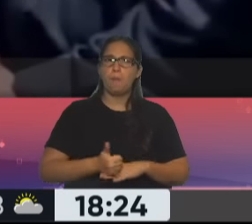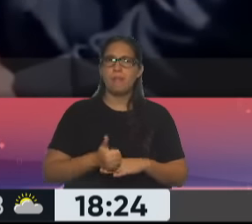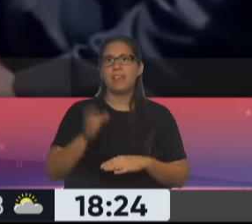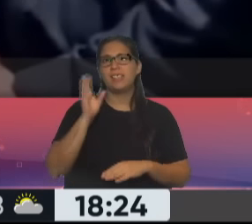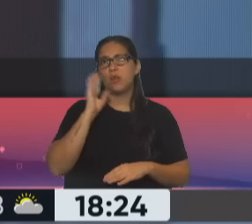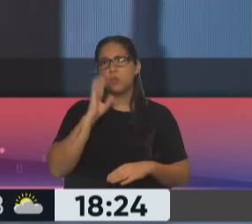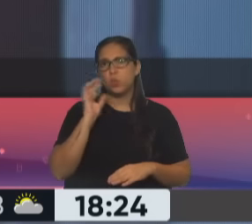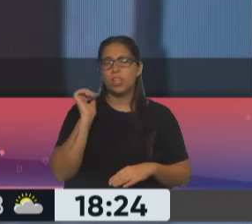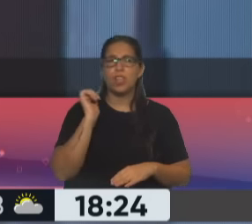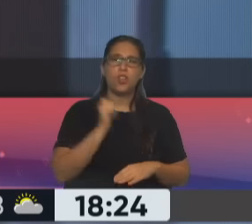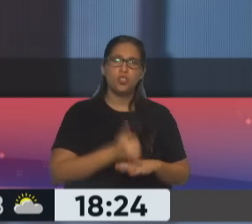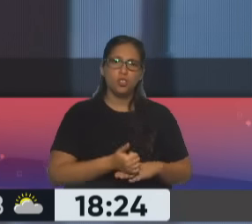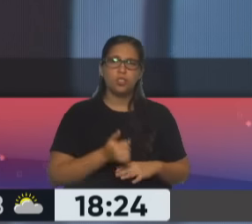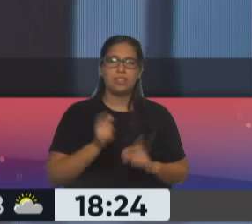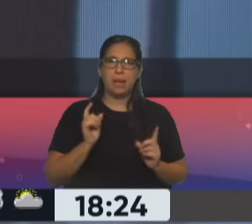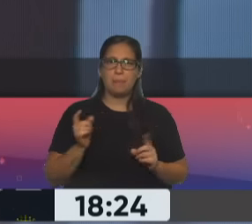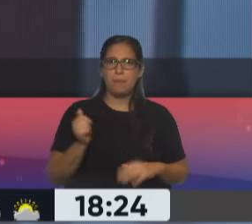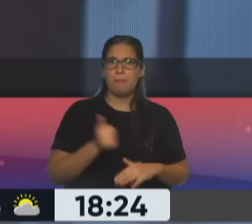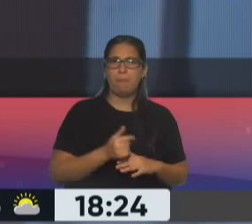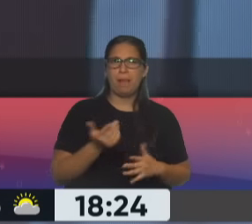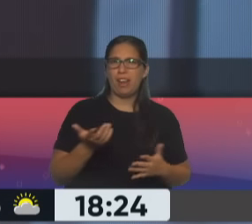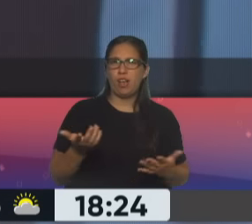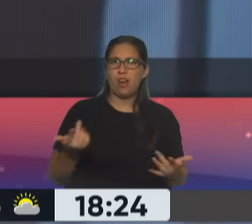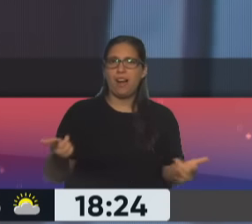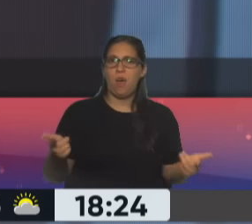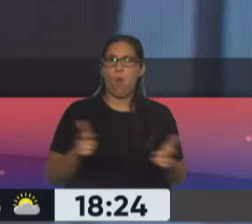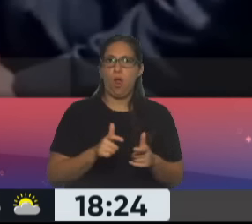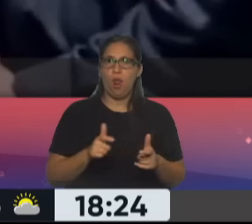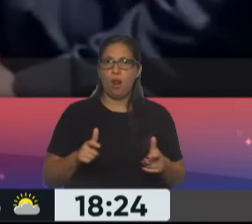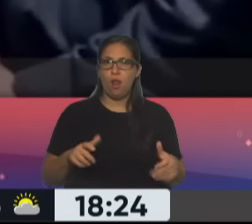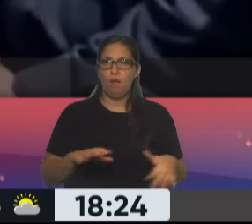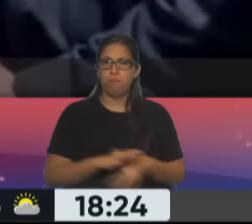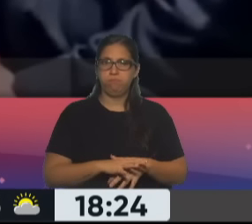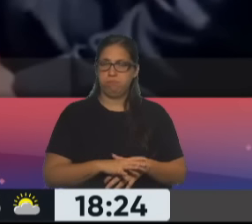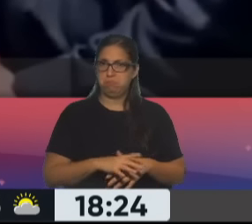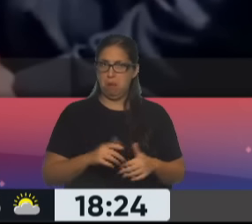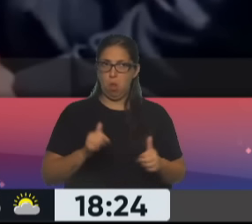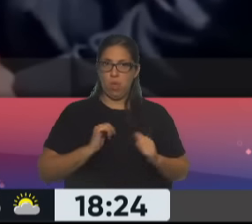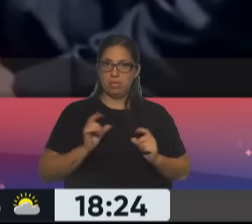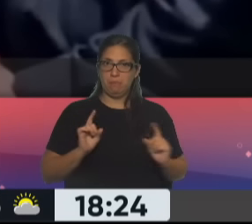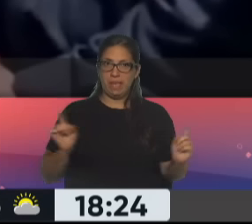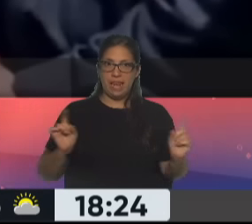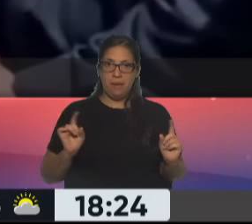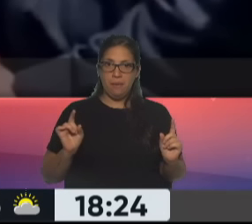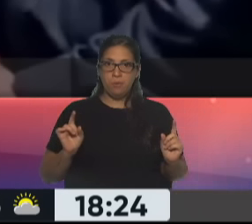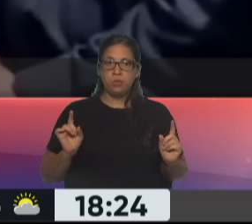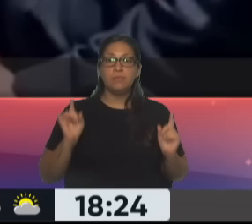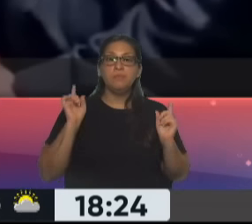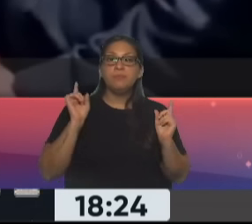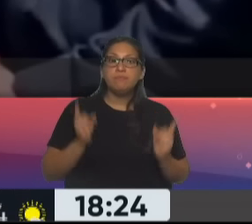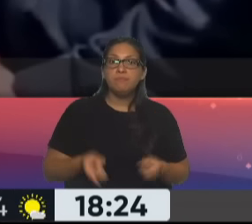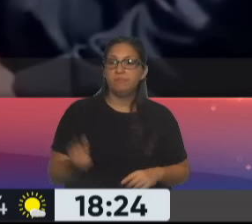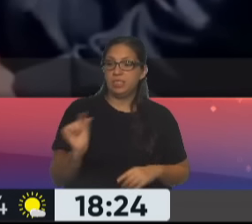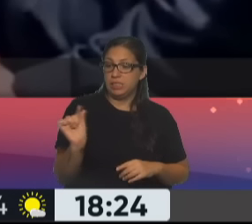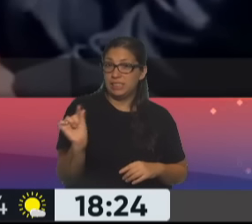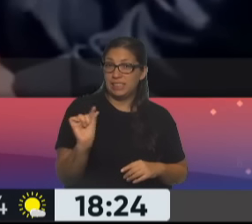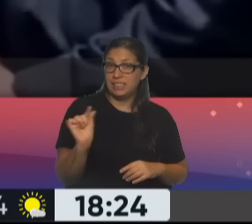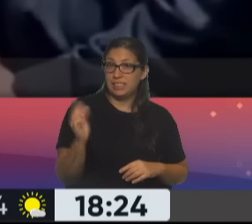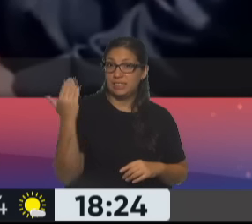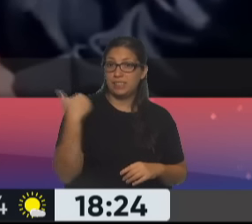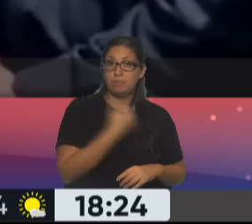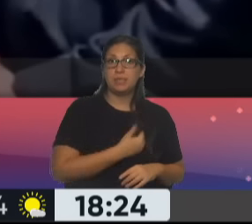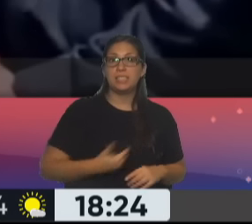Unidos en Venezuela. Pero digo, una reunión que no se esperaba y como si fuera poco, hace minutos nada más, el